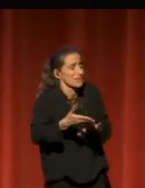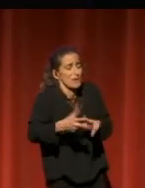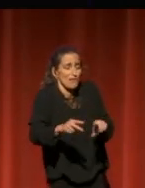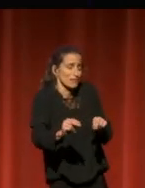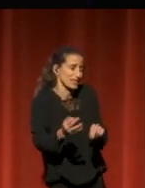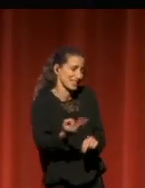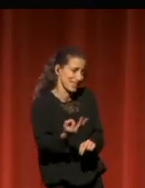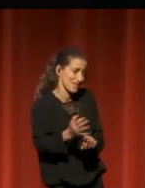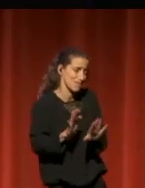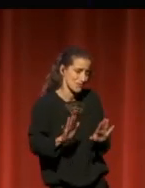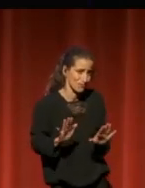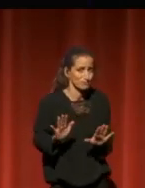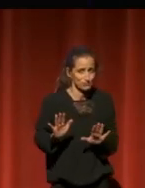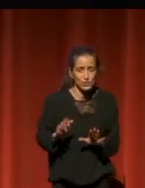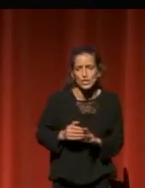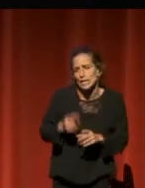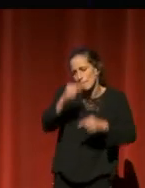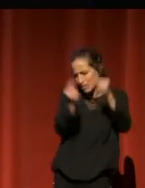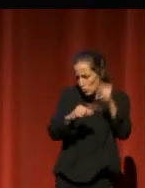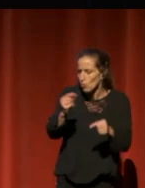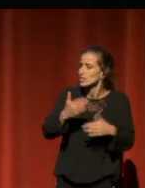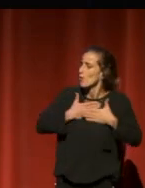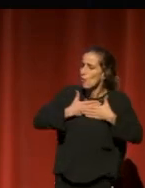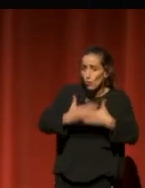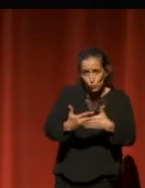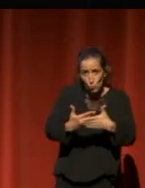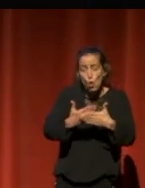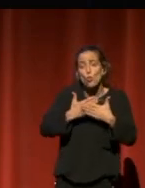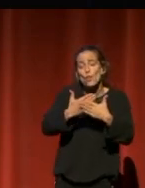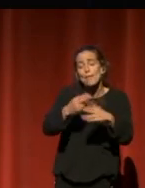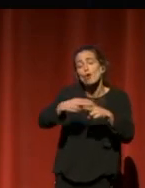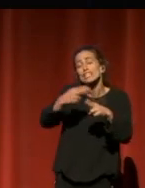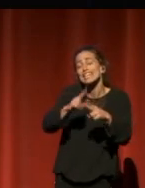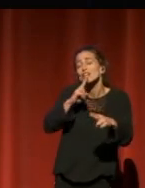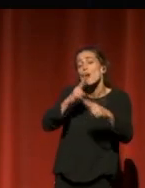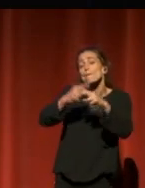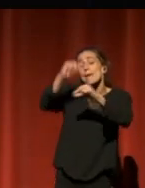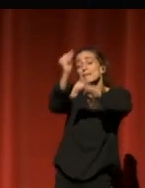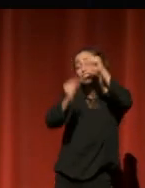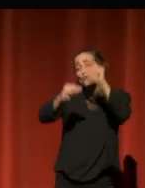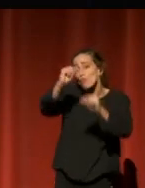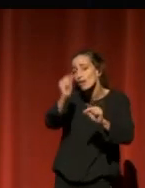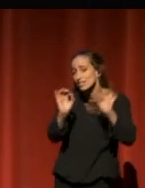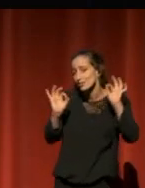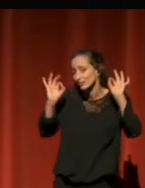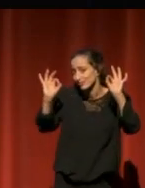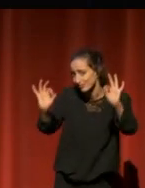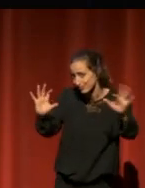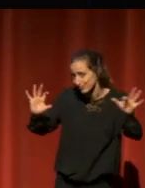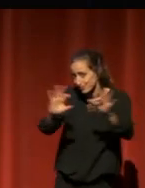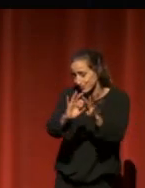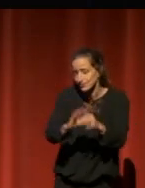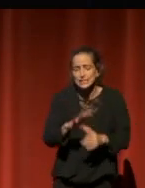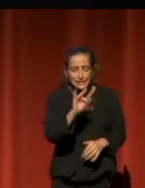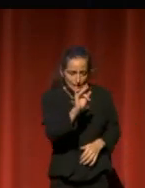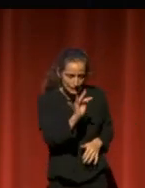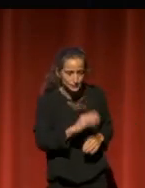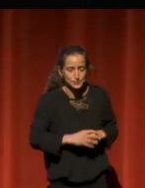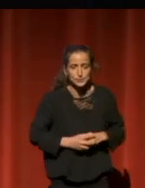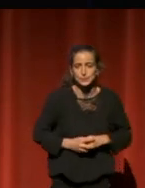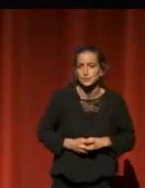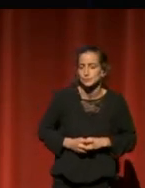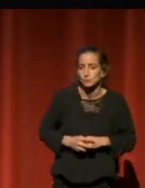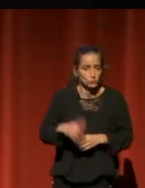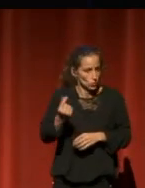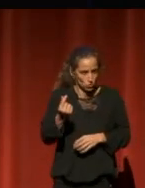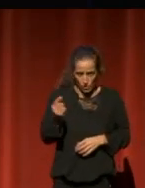a intentar... Son presupuestos. La voluntad política siempre se llama presupuesto. Es siempre. Sí. Pero que el dinero